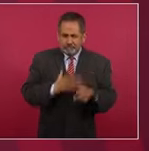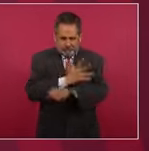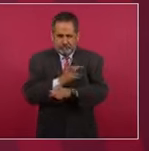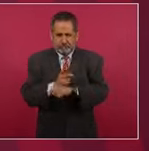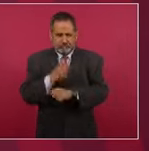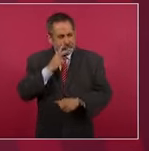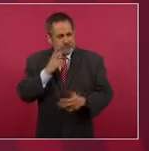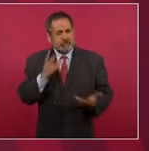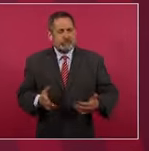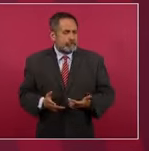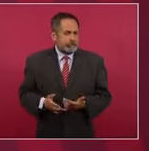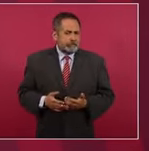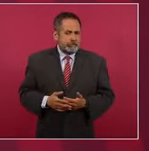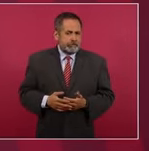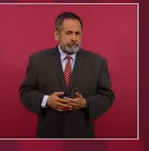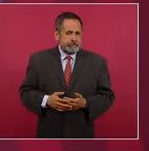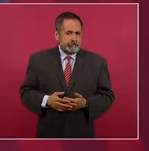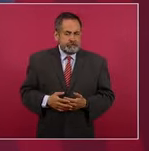que no son